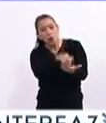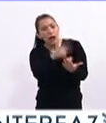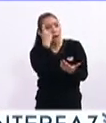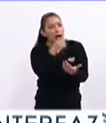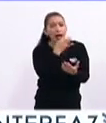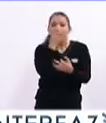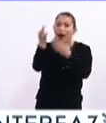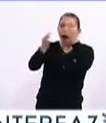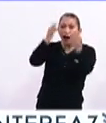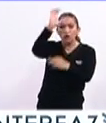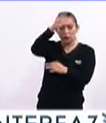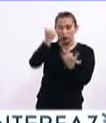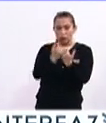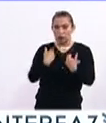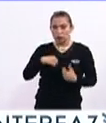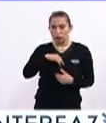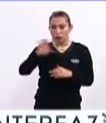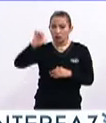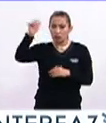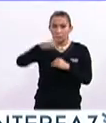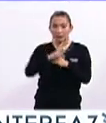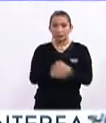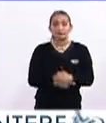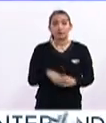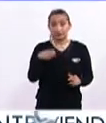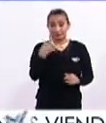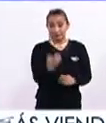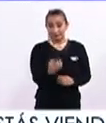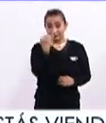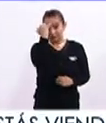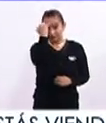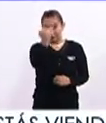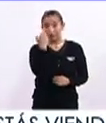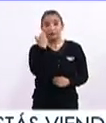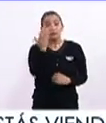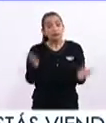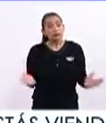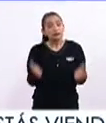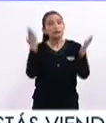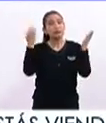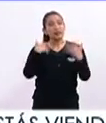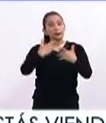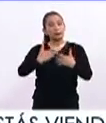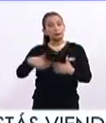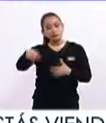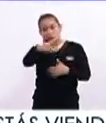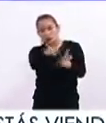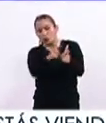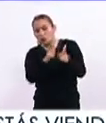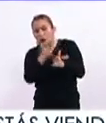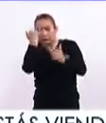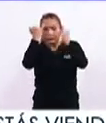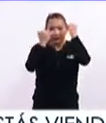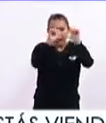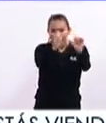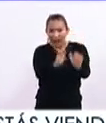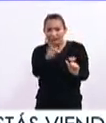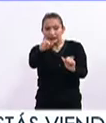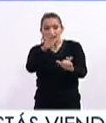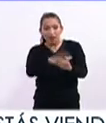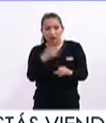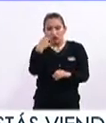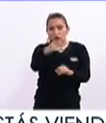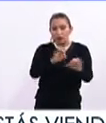de difusión de la cultura como nosotros fuera del país. Esta iniciativa busca impulsar a las industrias creativas y potenciar al